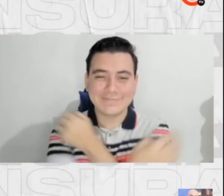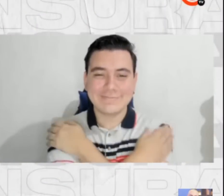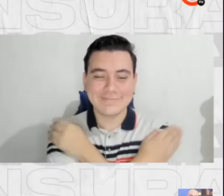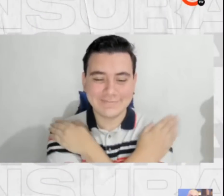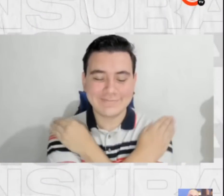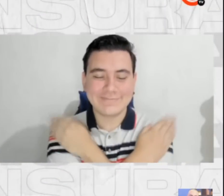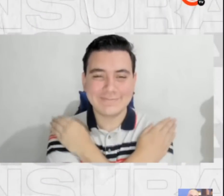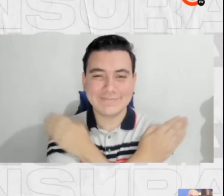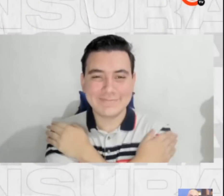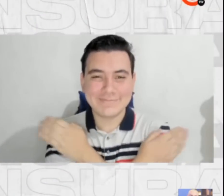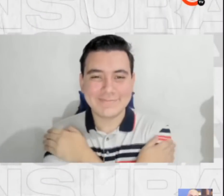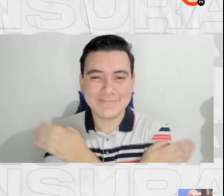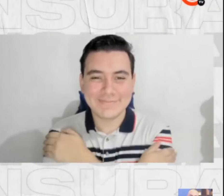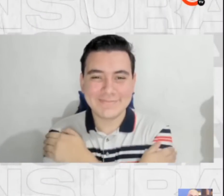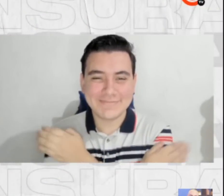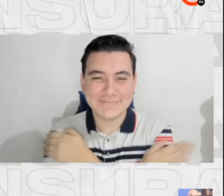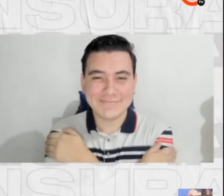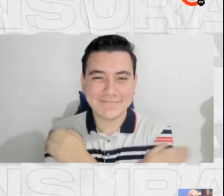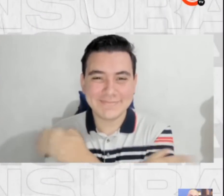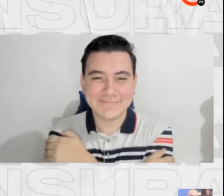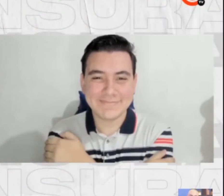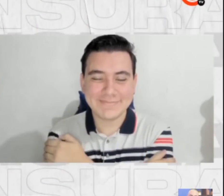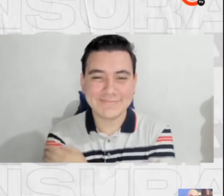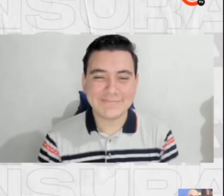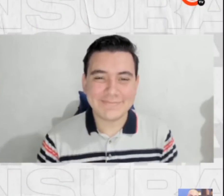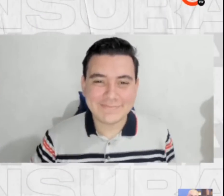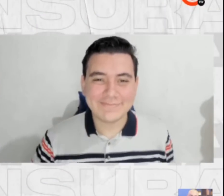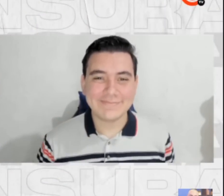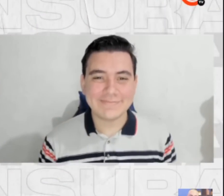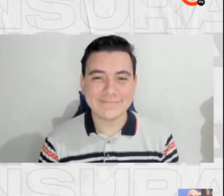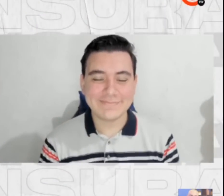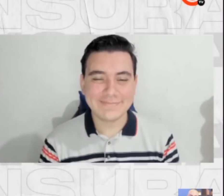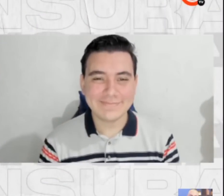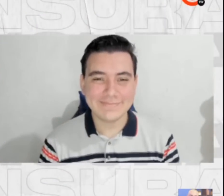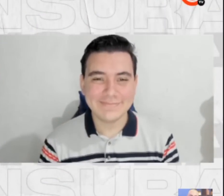en Sin Censura. ¿Cómo estás, querido Manuel? Un abrazo. Qué gusto tenerte acá con nosotros.